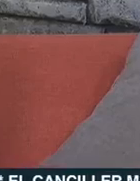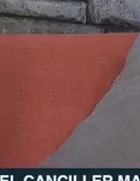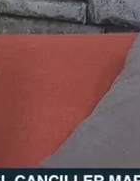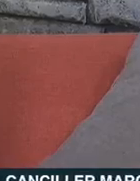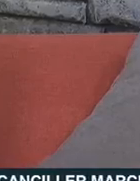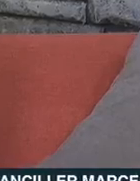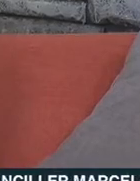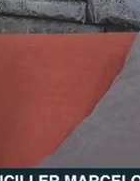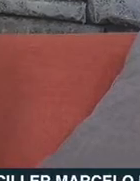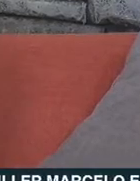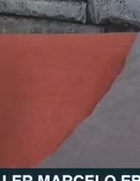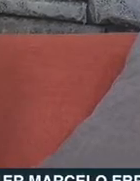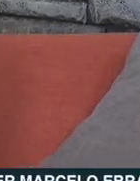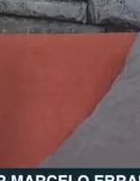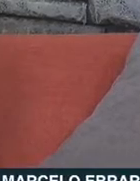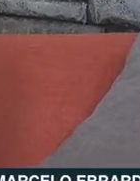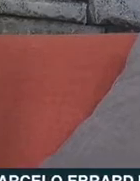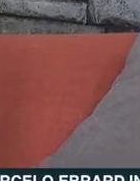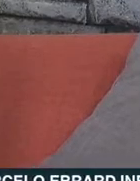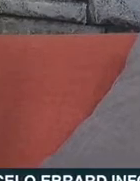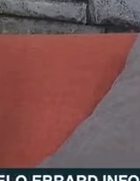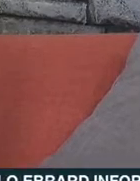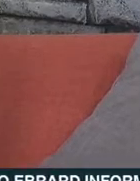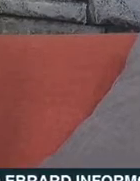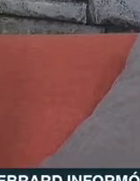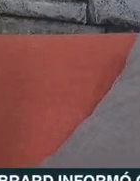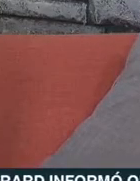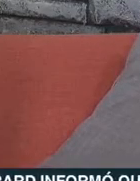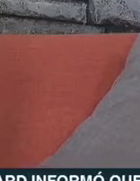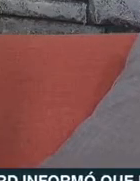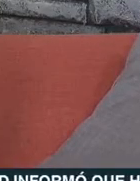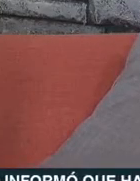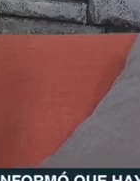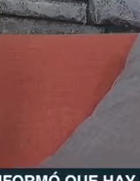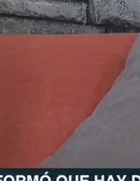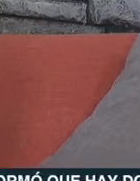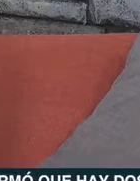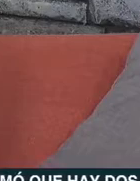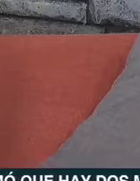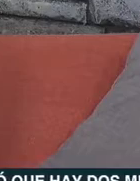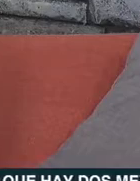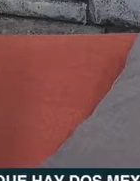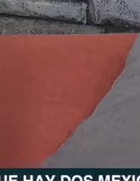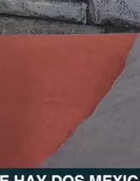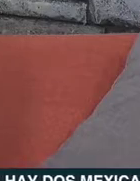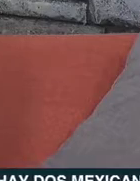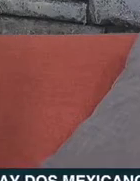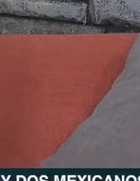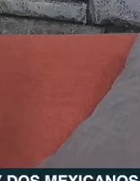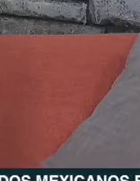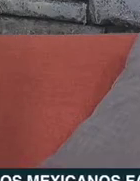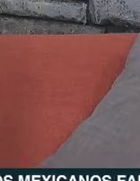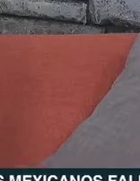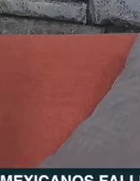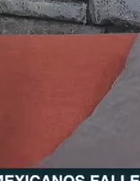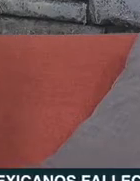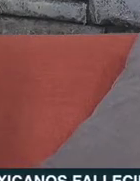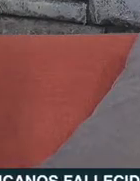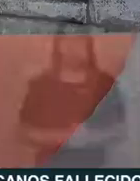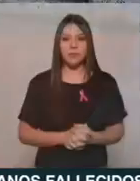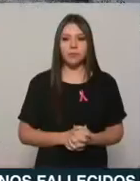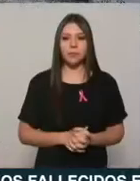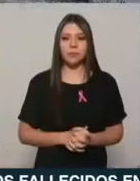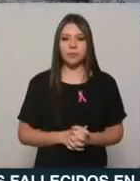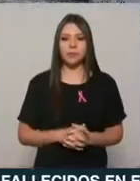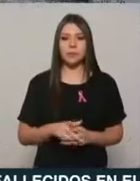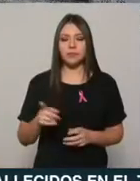Nos vamos a enlazar vía telefónica con nuestra compañera Paola Salinas, reportera. Ella se encuentra en el Ángel de la Independencia y nos dará a conocer más detalles sobre el paro